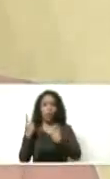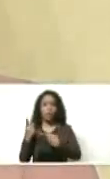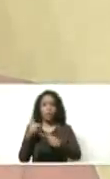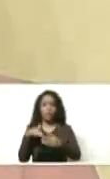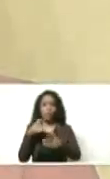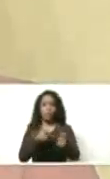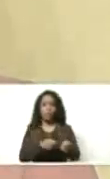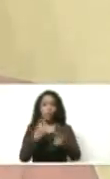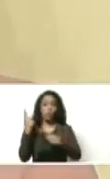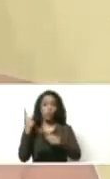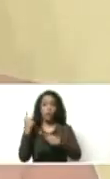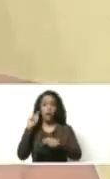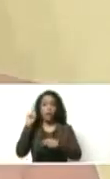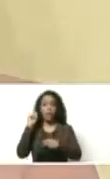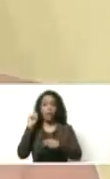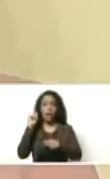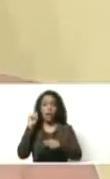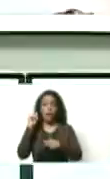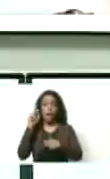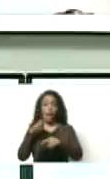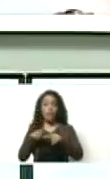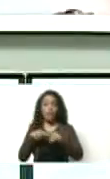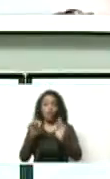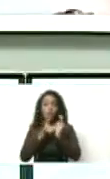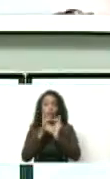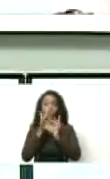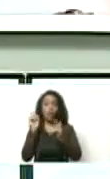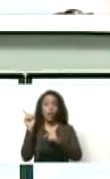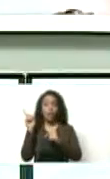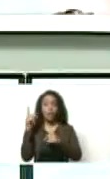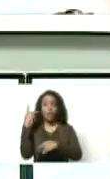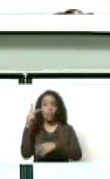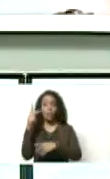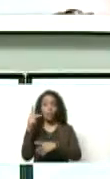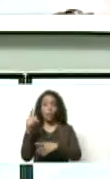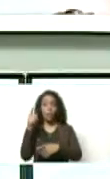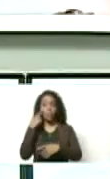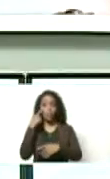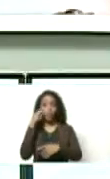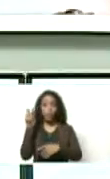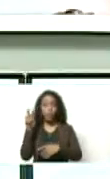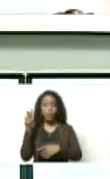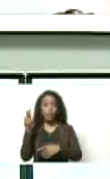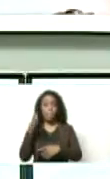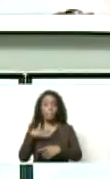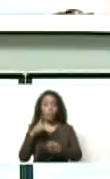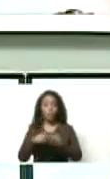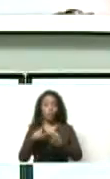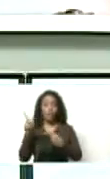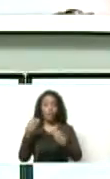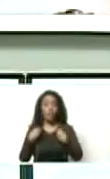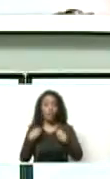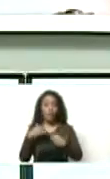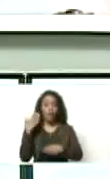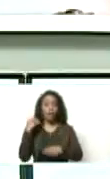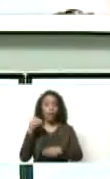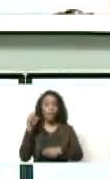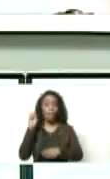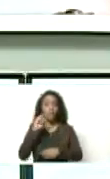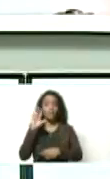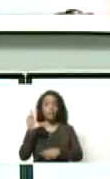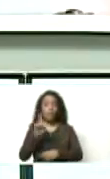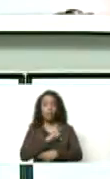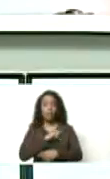se mudó para Boquerón, allá cerca de Niño Jesús. Silvia es de la parroquia. Silvia vivió en el 23 de enero y luego vivió